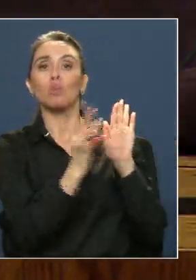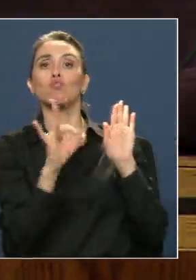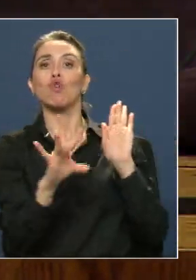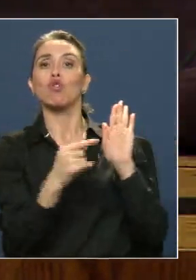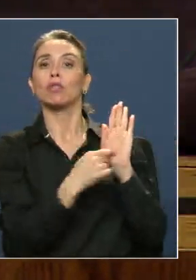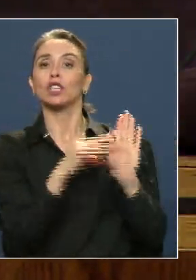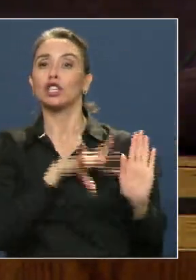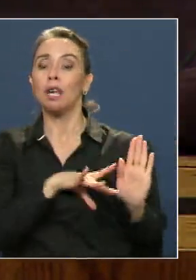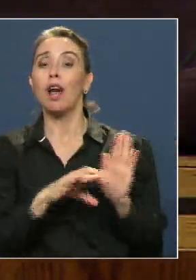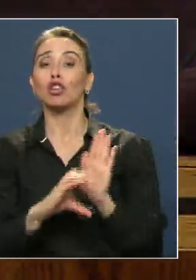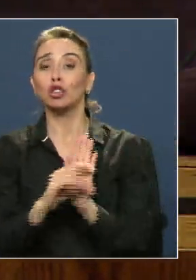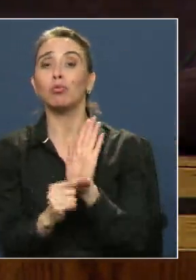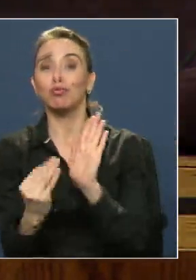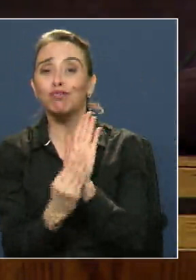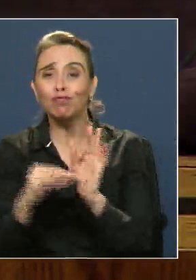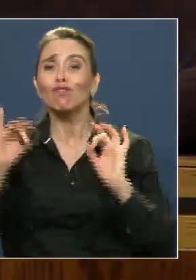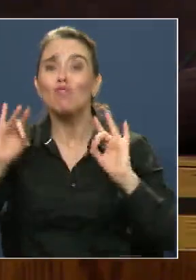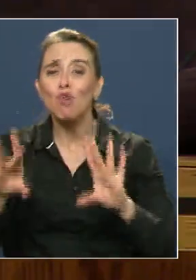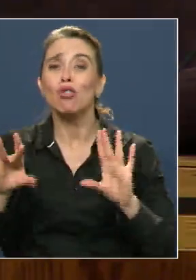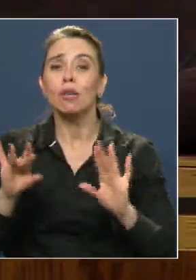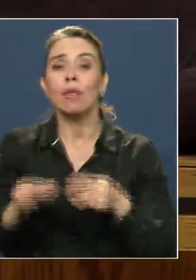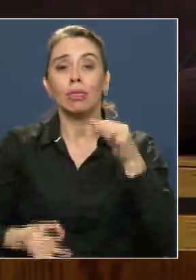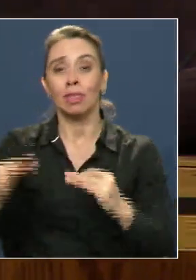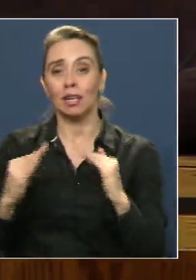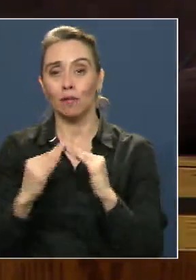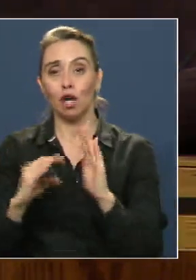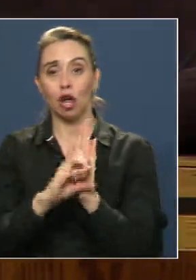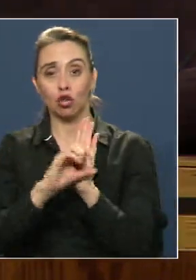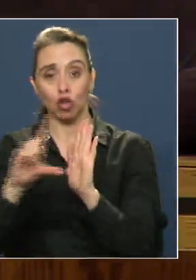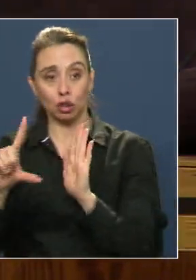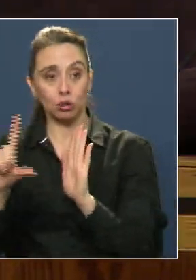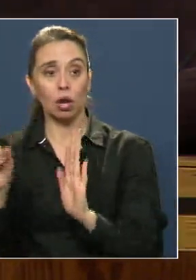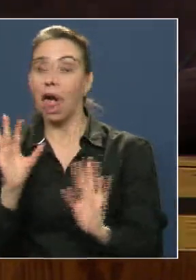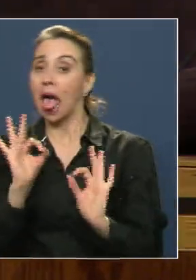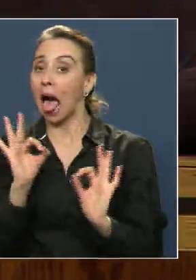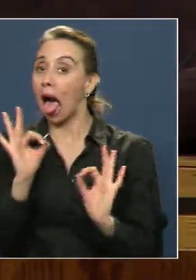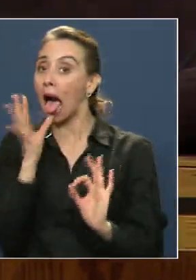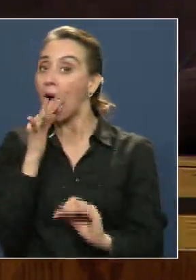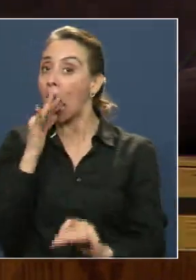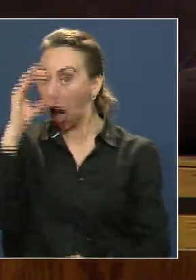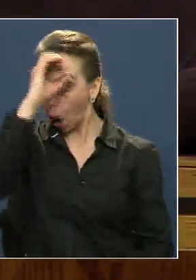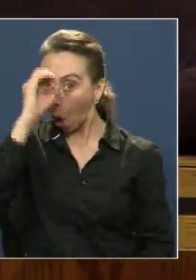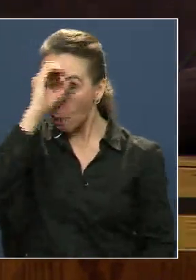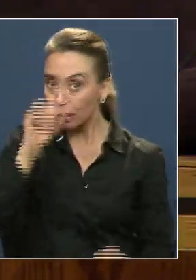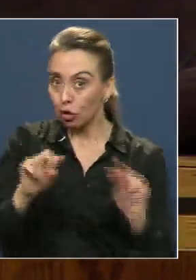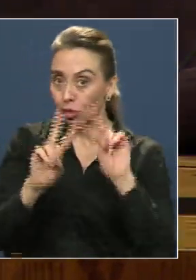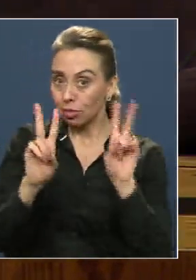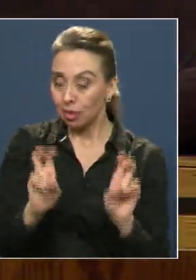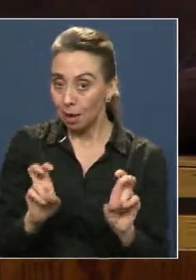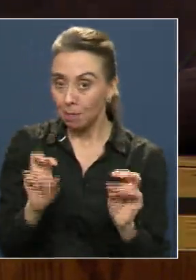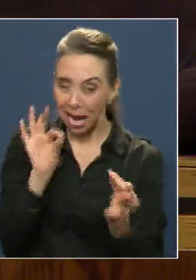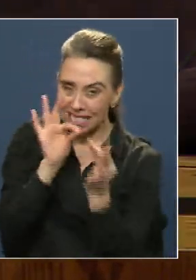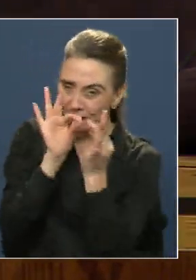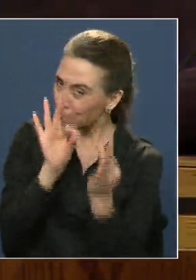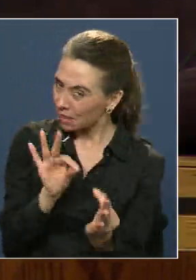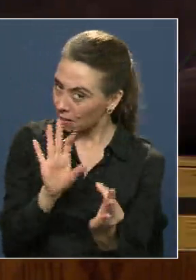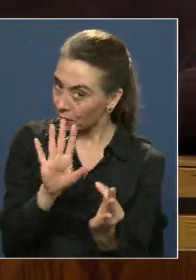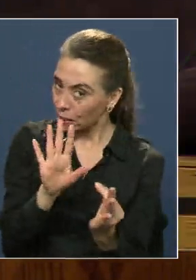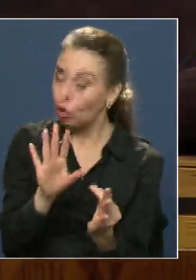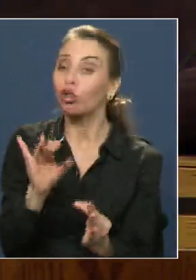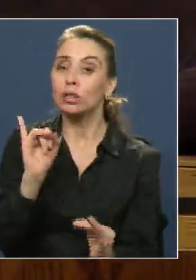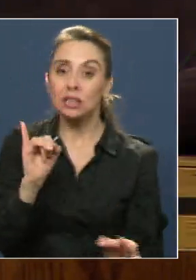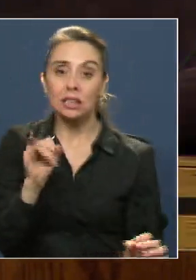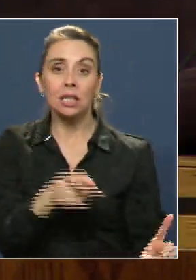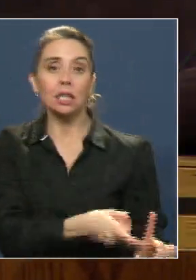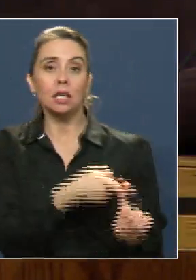nuestra Constitución. El Tribunal Constitucional, si bien no se ha pronunciado directamente sobre un tema específico, sí ha recogido